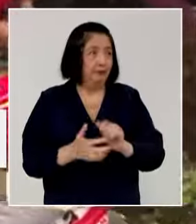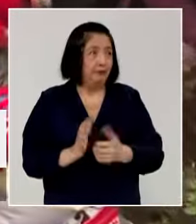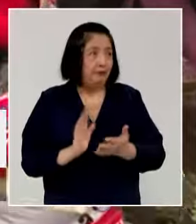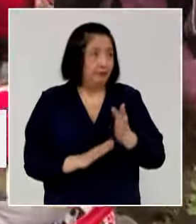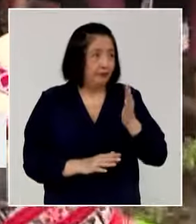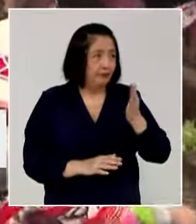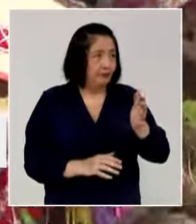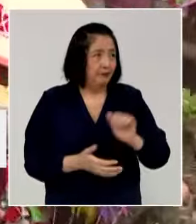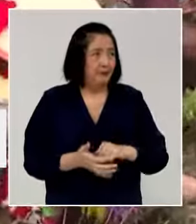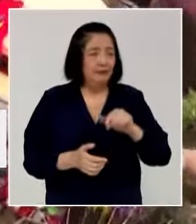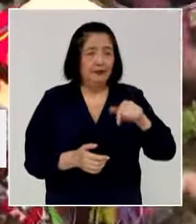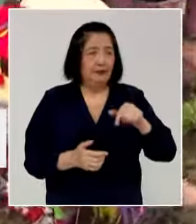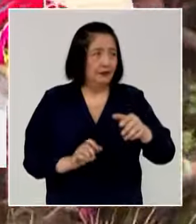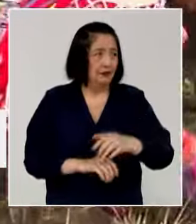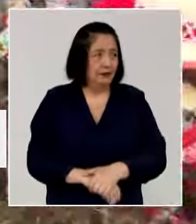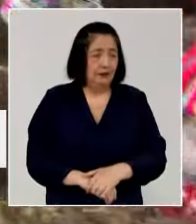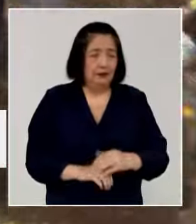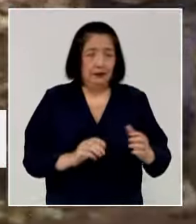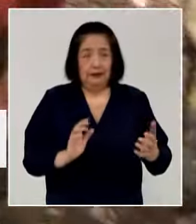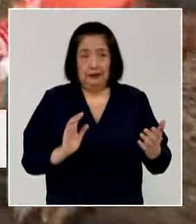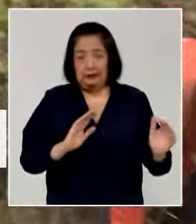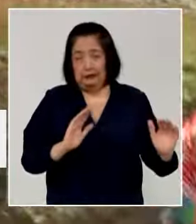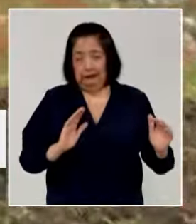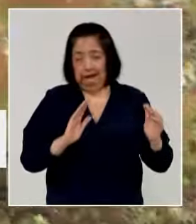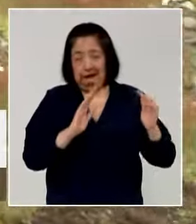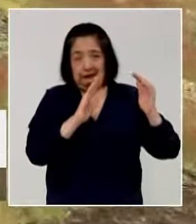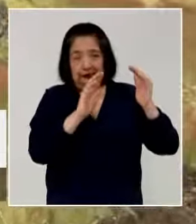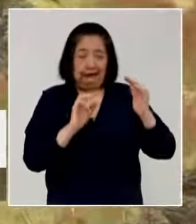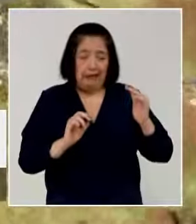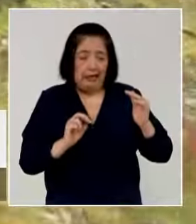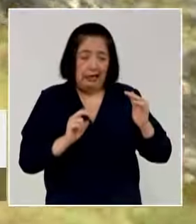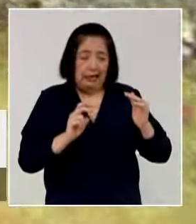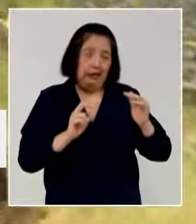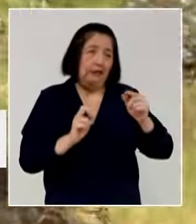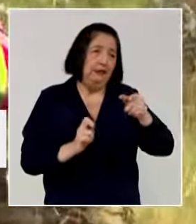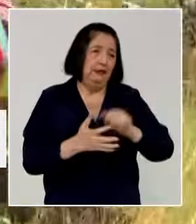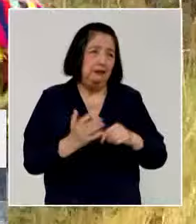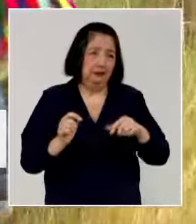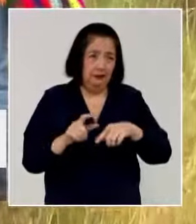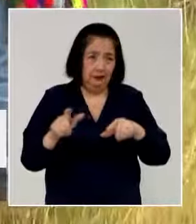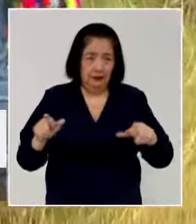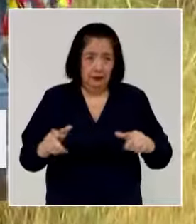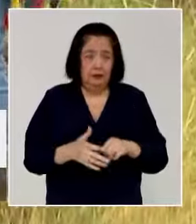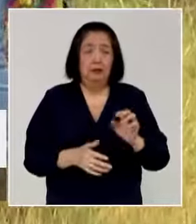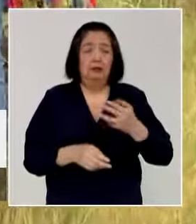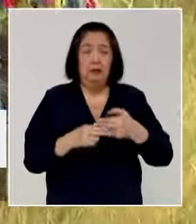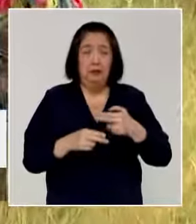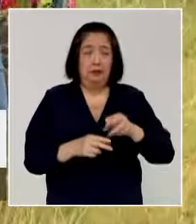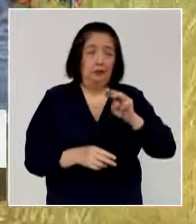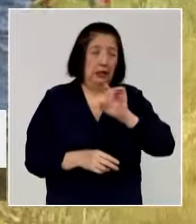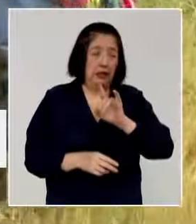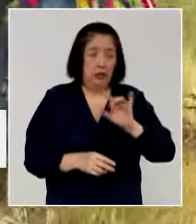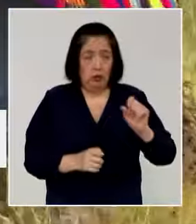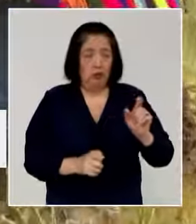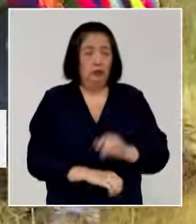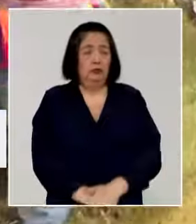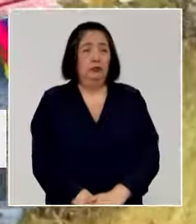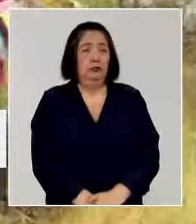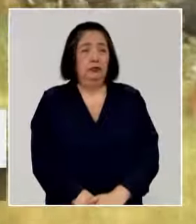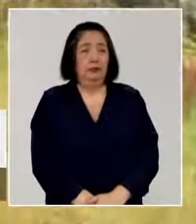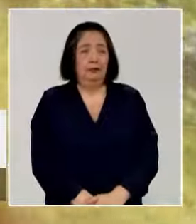recorriendo esta cuesta del cerro que se encuentra acá, como les decía, en el anexo de Maucau. Vamos a hablar